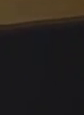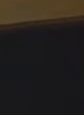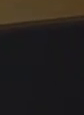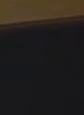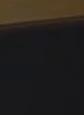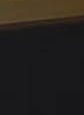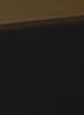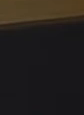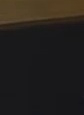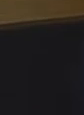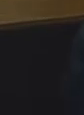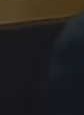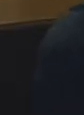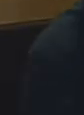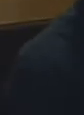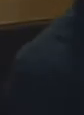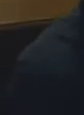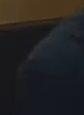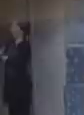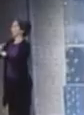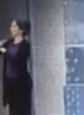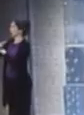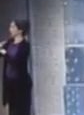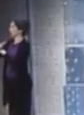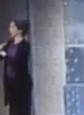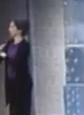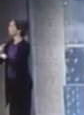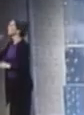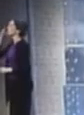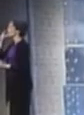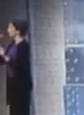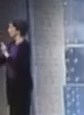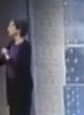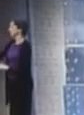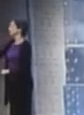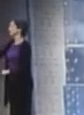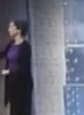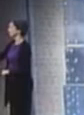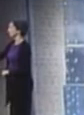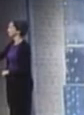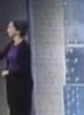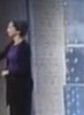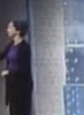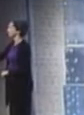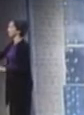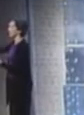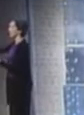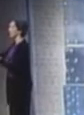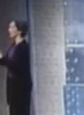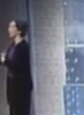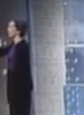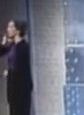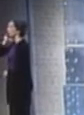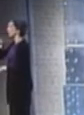era una imposición. Claro. Definitivamente el lenguaje oral como tal era, pues a lo mejor